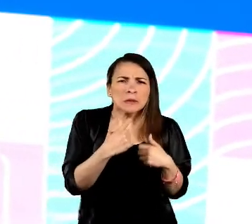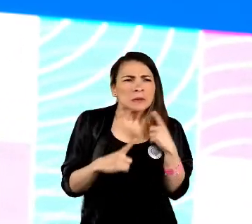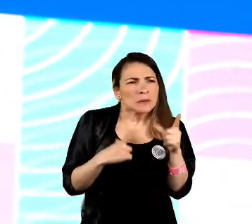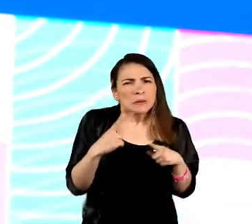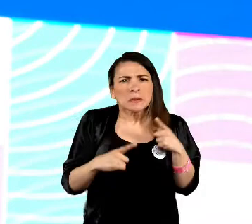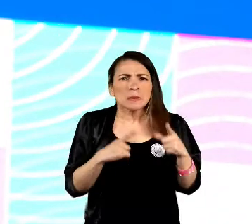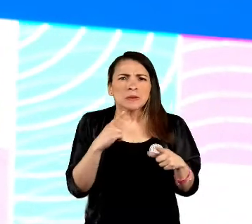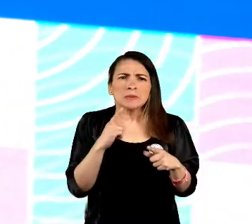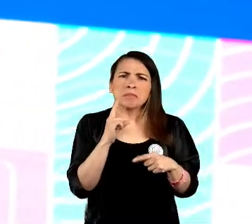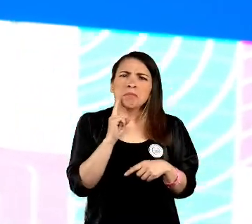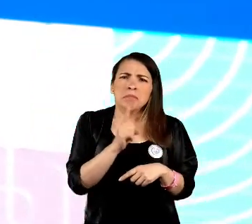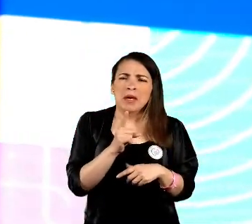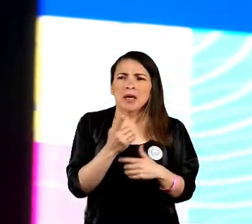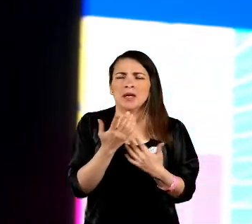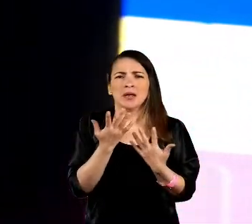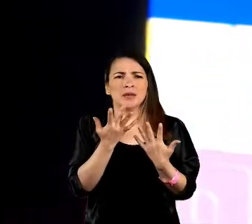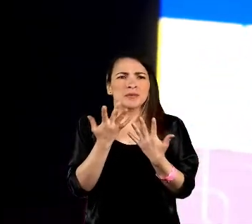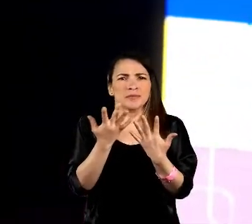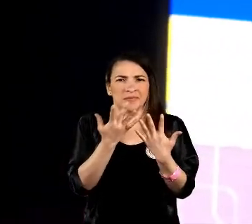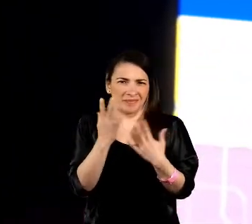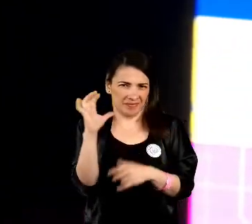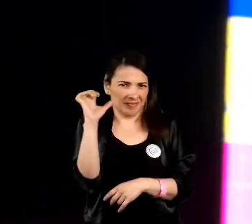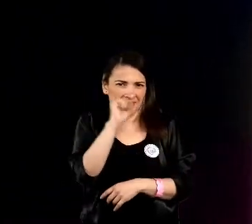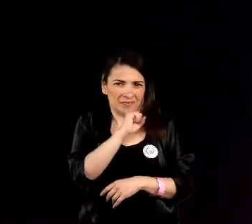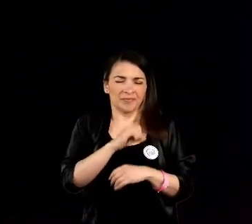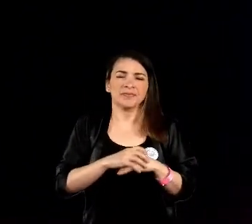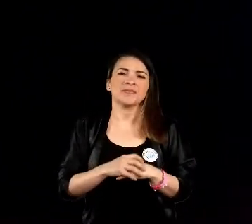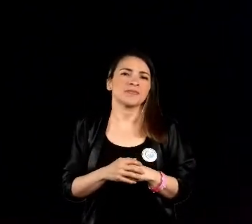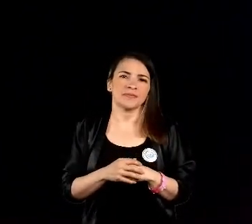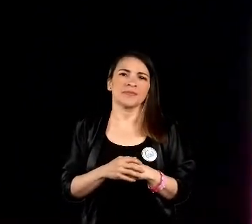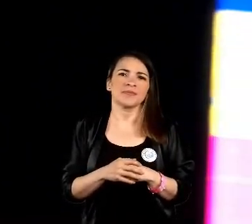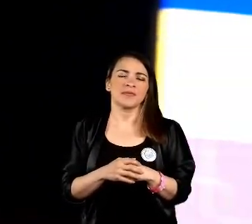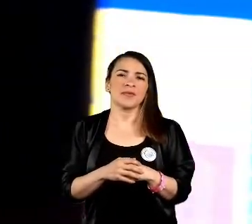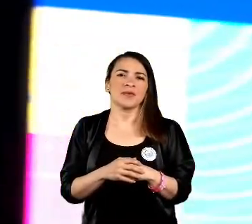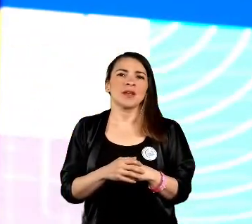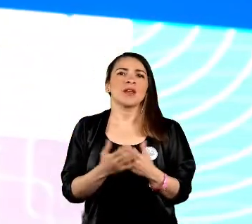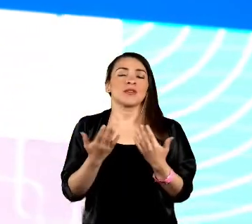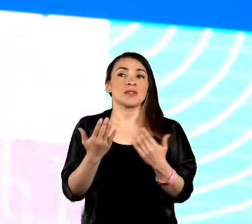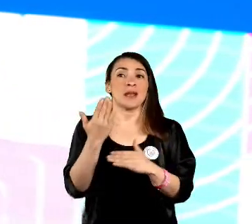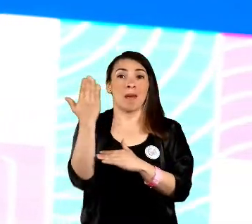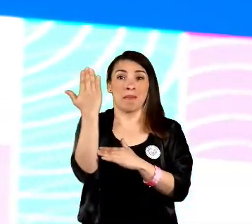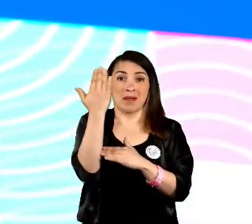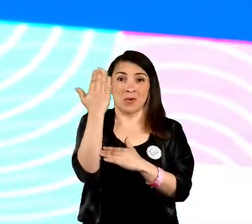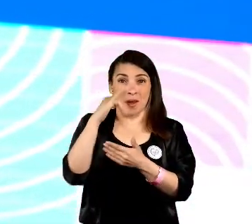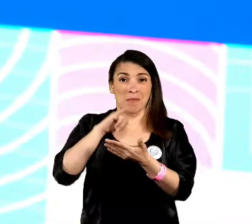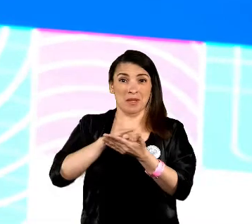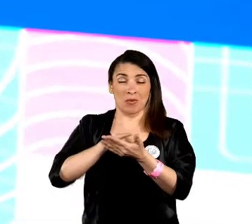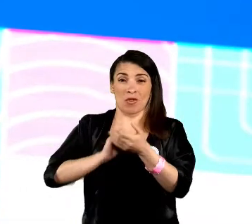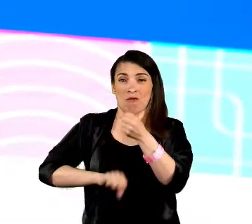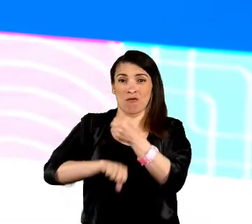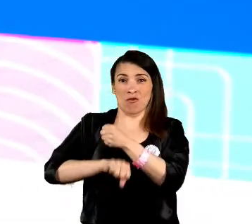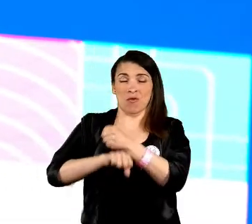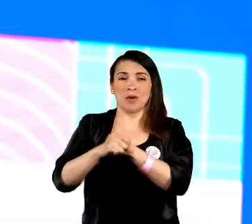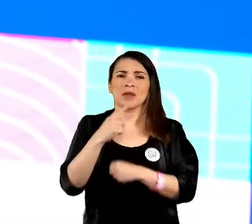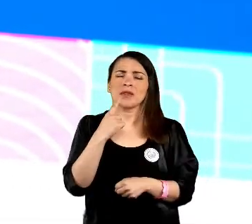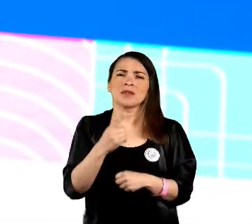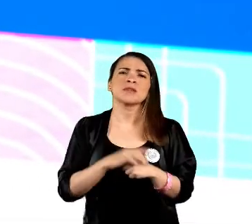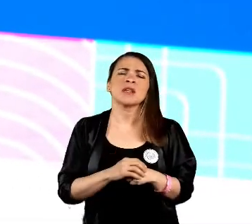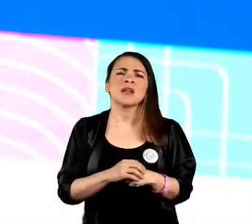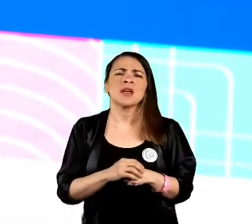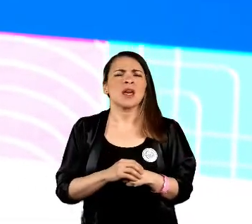había el ceo de Angry Birds él le dice en una conferencia le